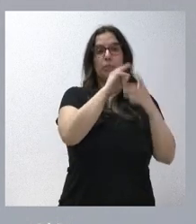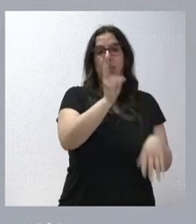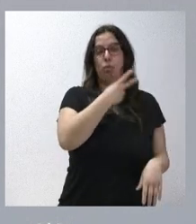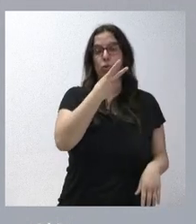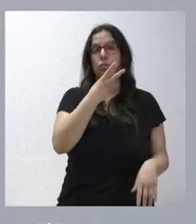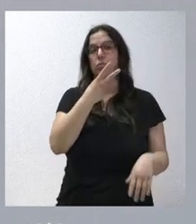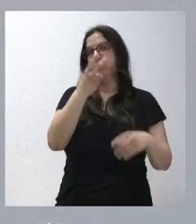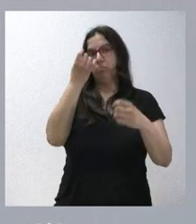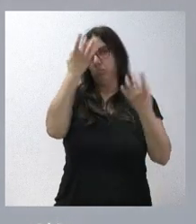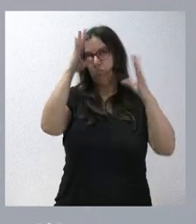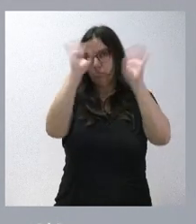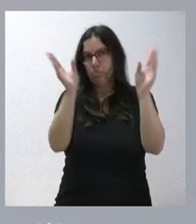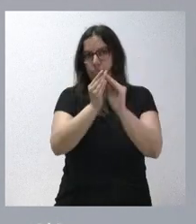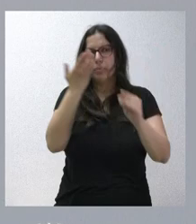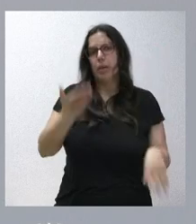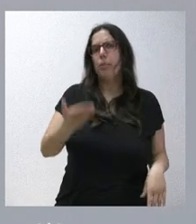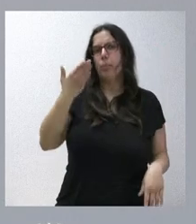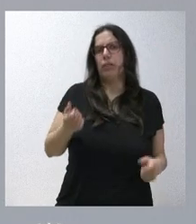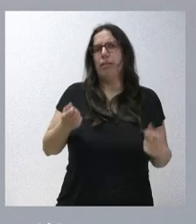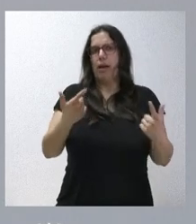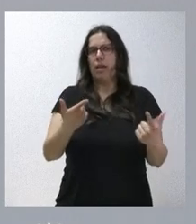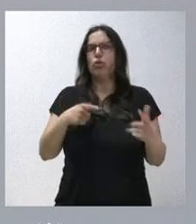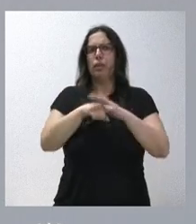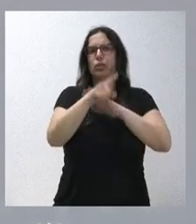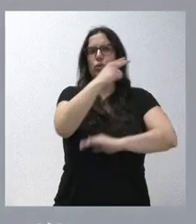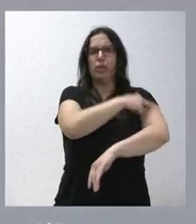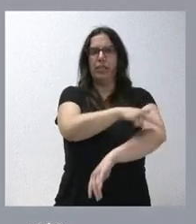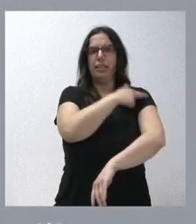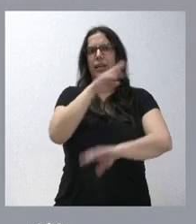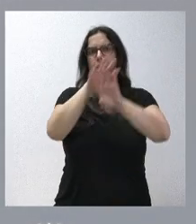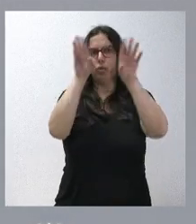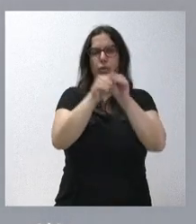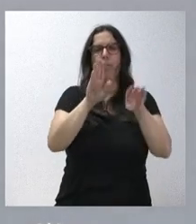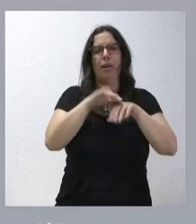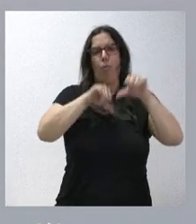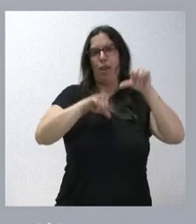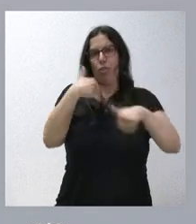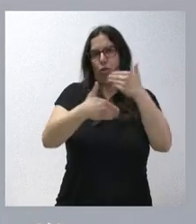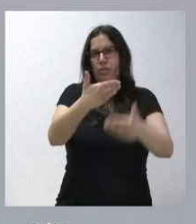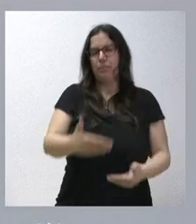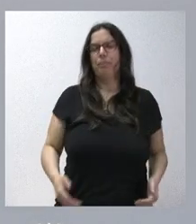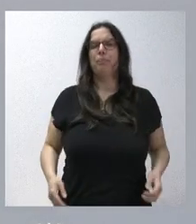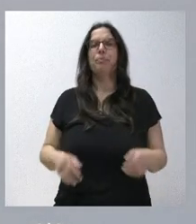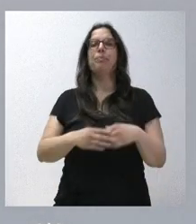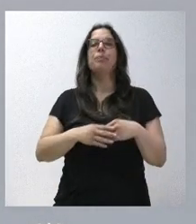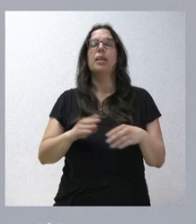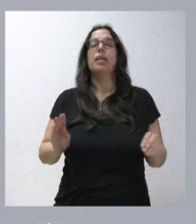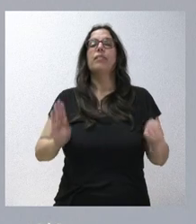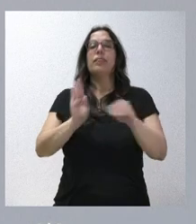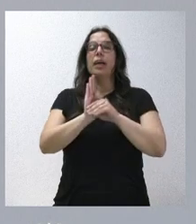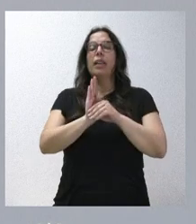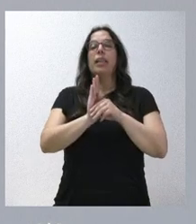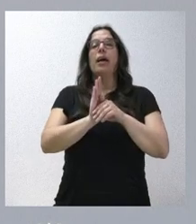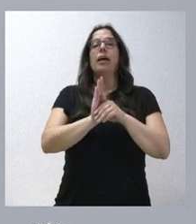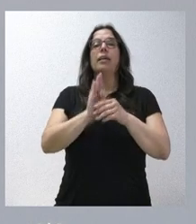da idea claramente del coste importante que tiene la gestión sanitaria en términos de los procesos quirúrgicos se financian los 16 puntos de